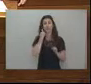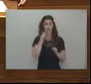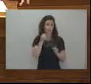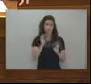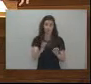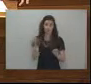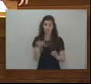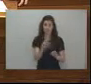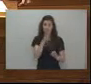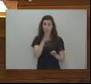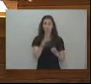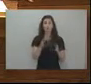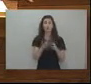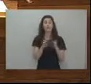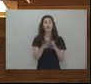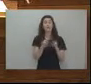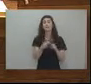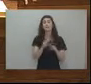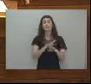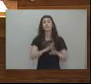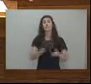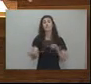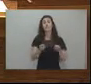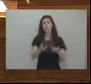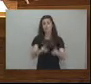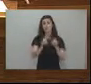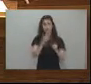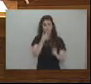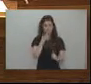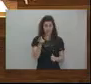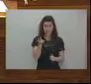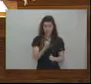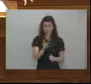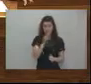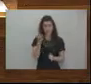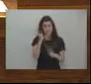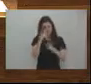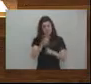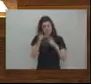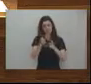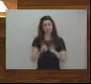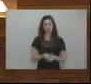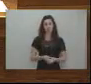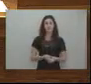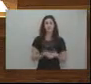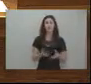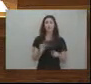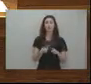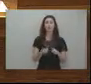Si no hay voluntad política, nunca se renegocia nada. No es fácil, pero hay que tener voluntad política para hacerlo. ¿Qué cosas se